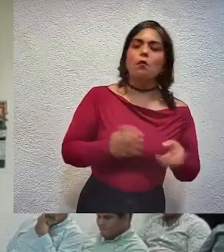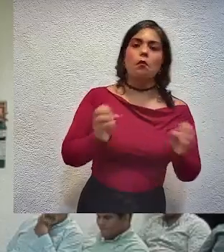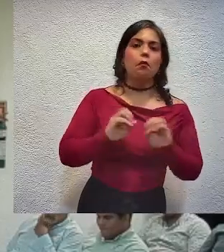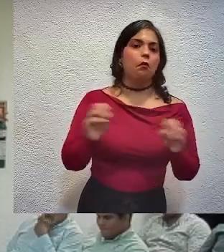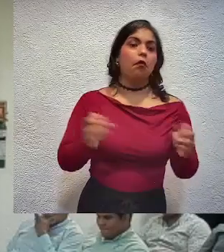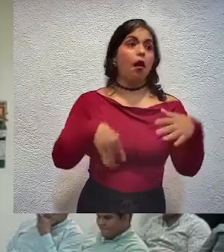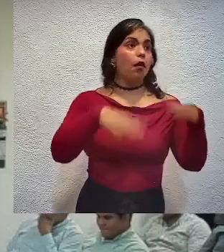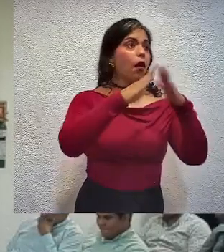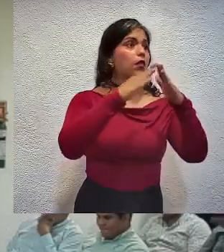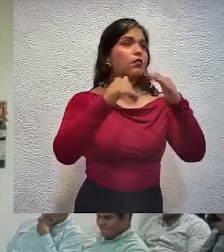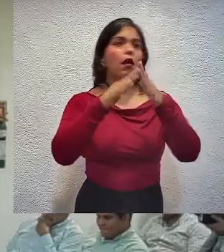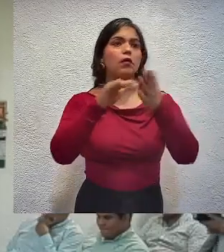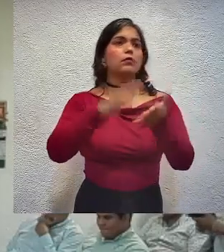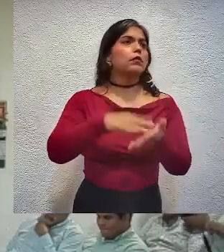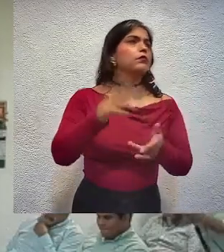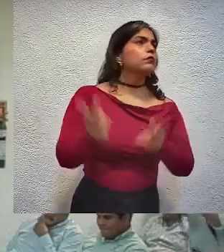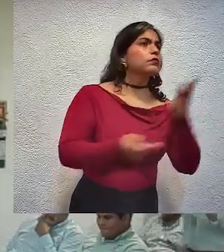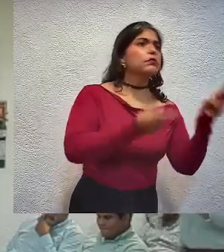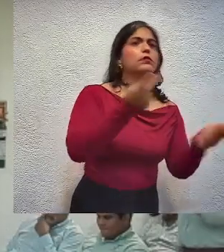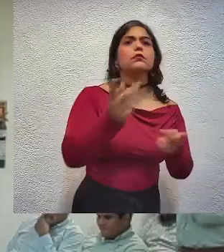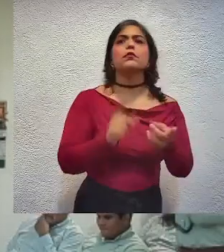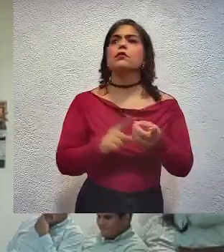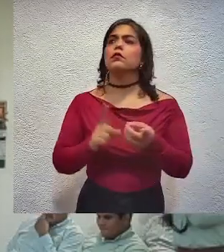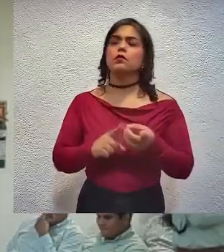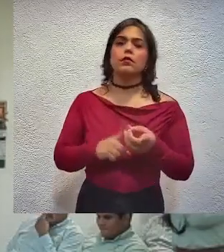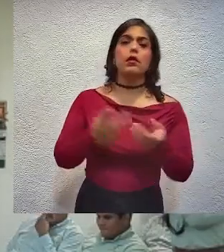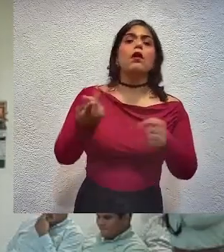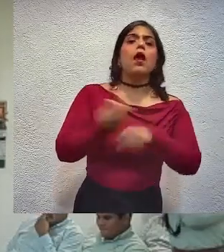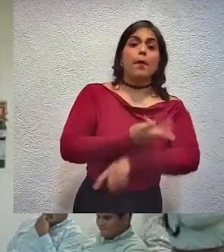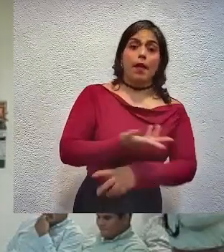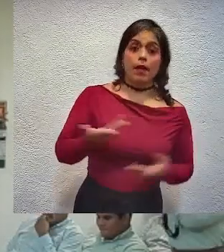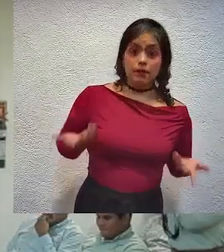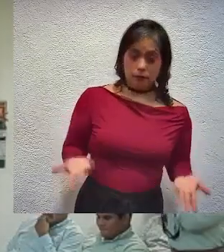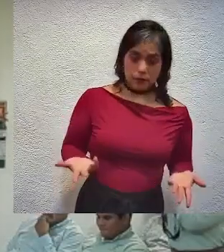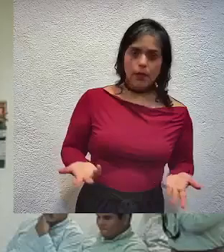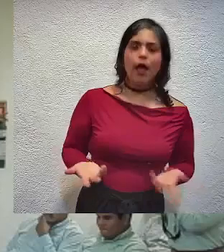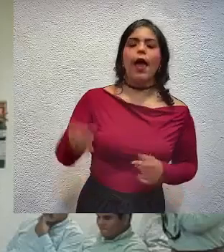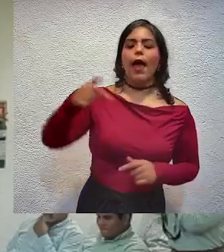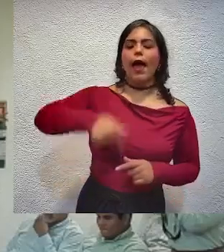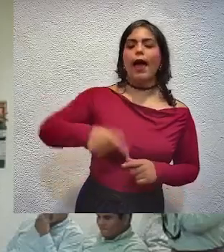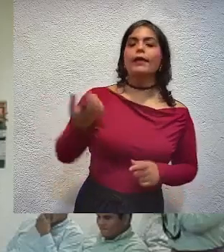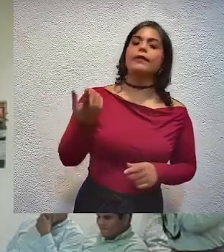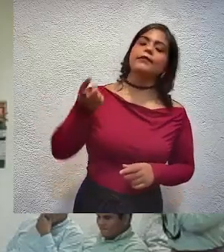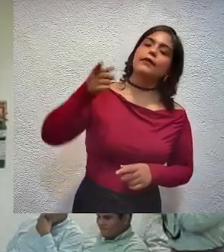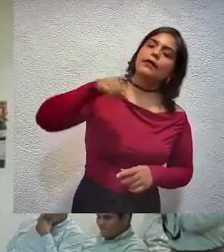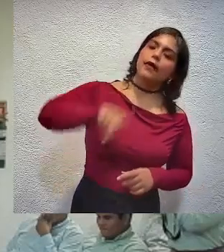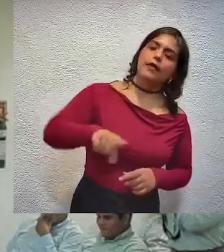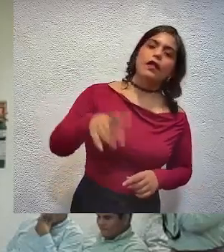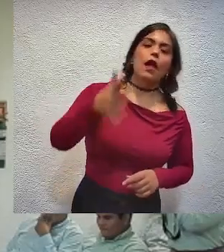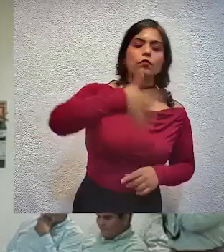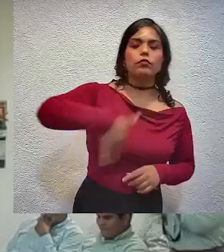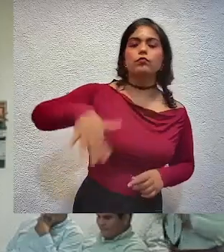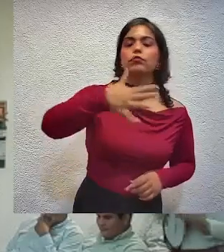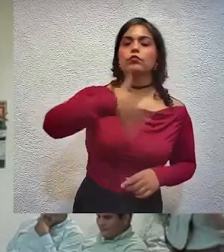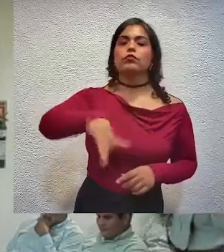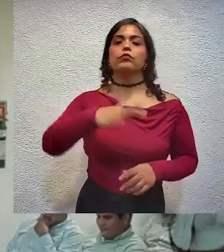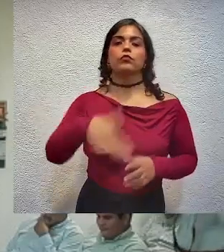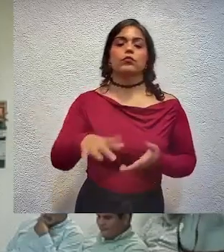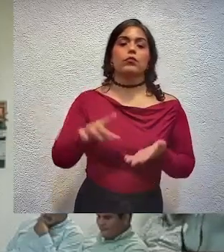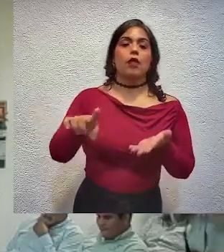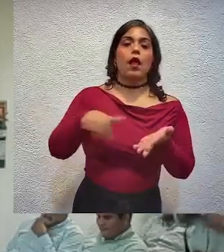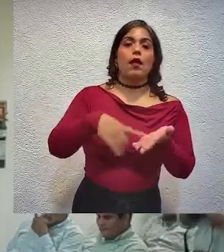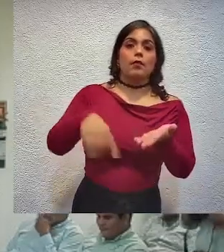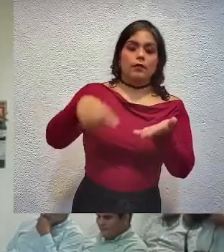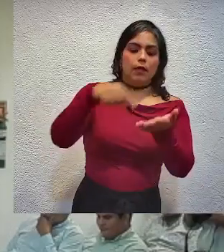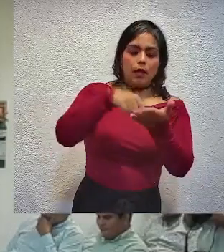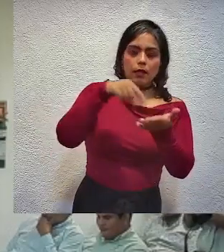del denunciado, la ponencia instructora ordenó al actuario de este tribunal lo buscara en el diverso domicilio que consta en la página